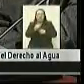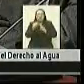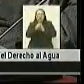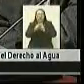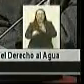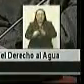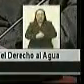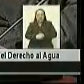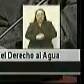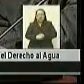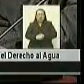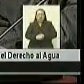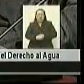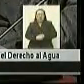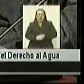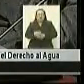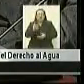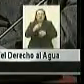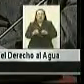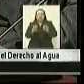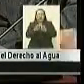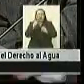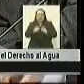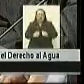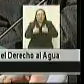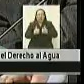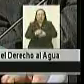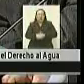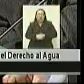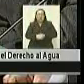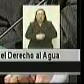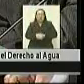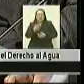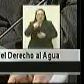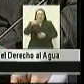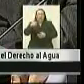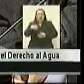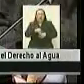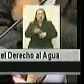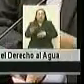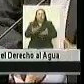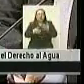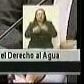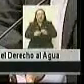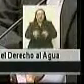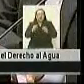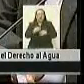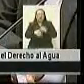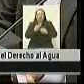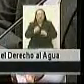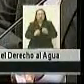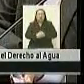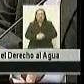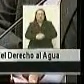derechos. El agua es indispensable para la vida y son necesarios también los servicios seguros y adecuados de